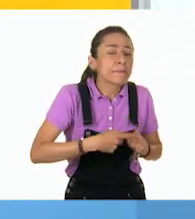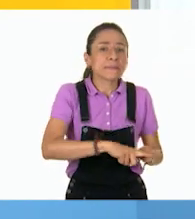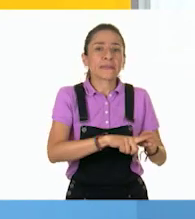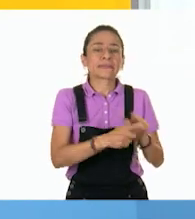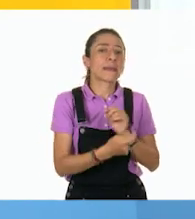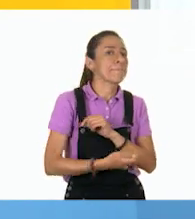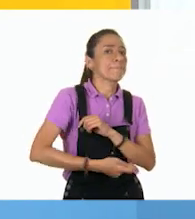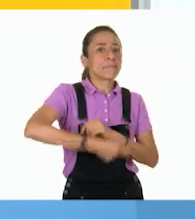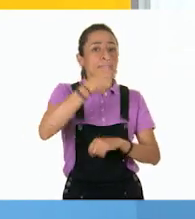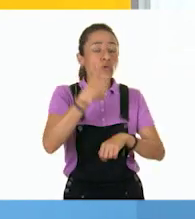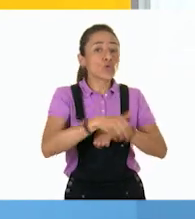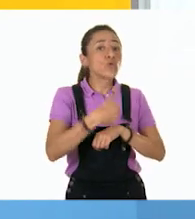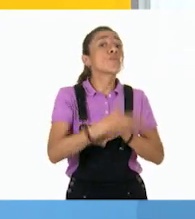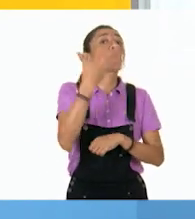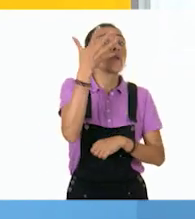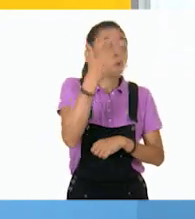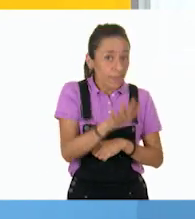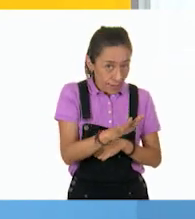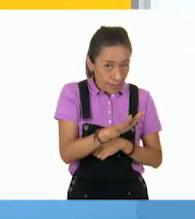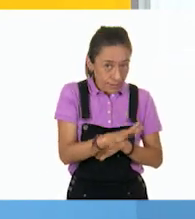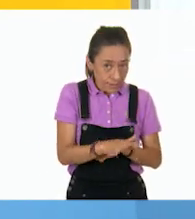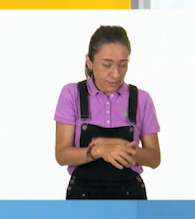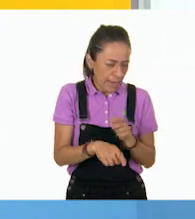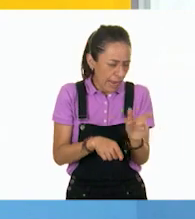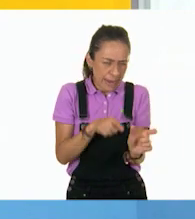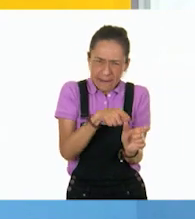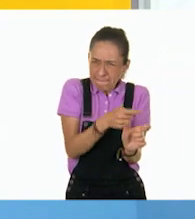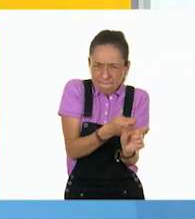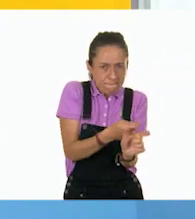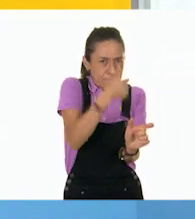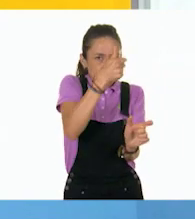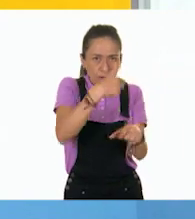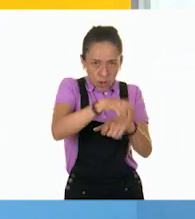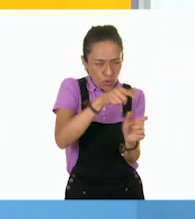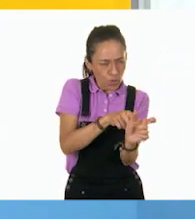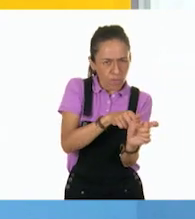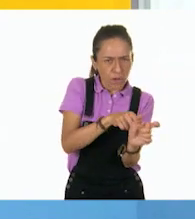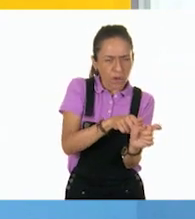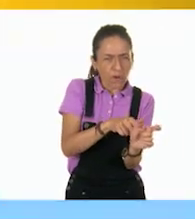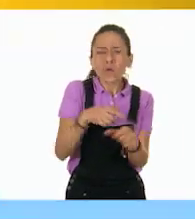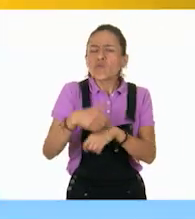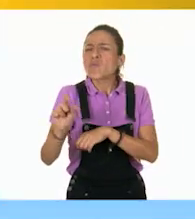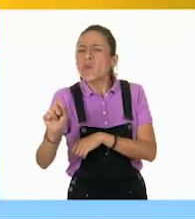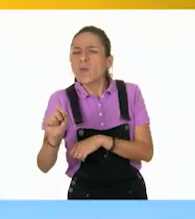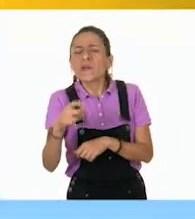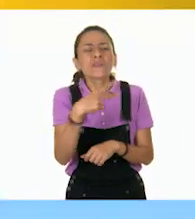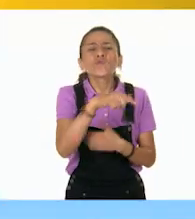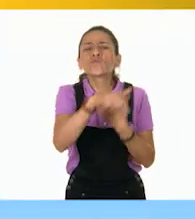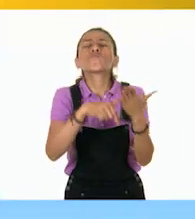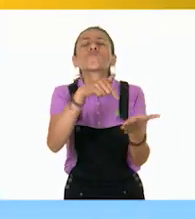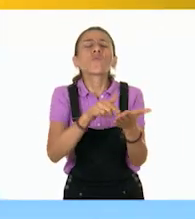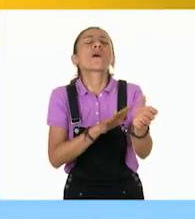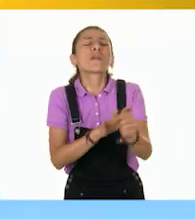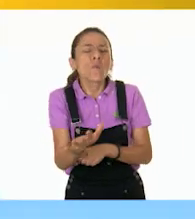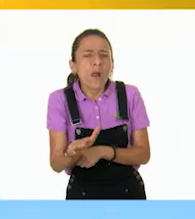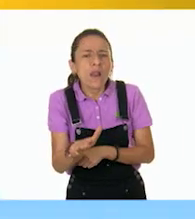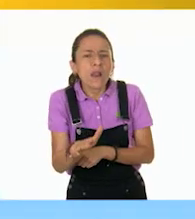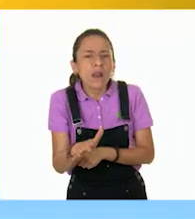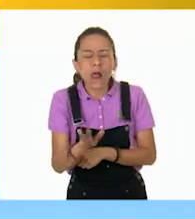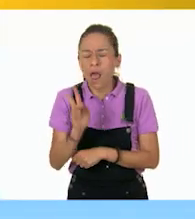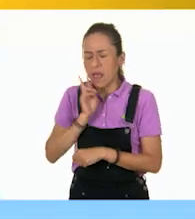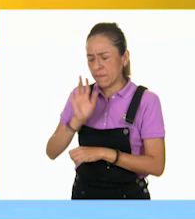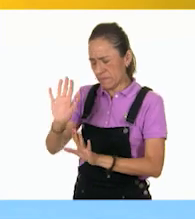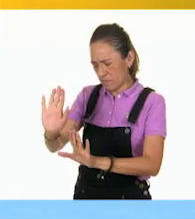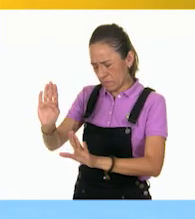¿cuál es la posición o lugar que queda el 20? A ver, voy a pensar. A ver,